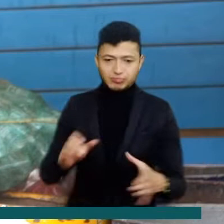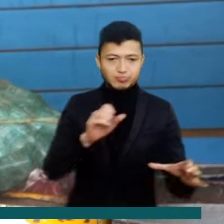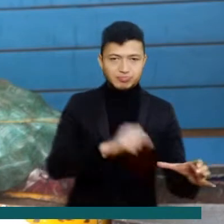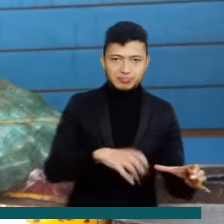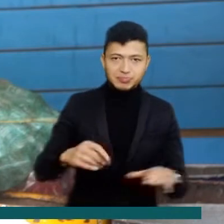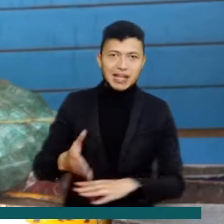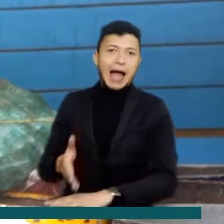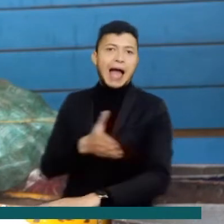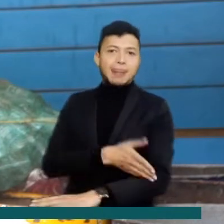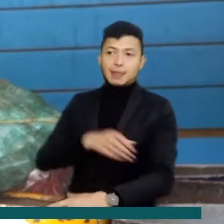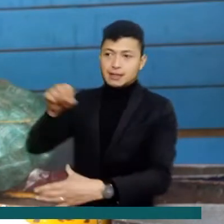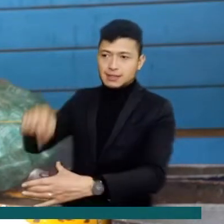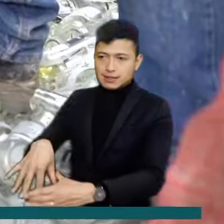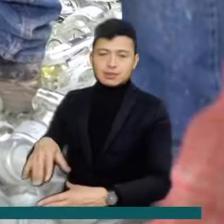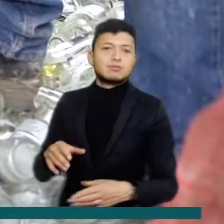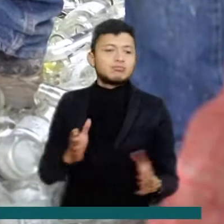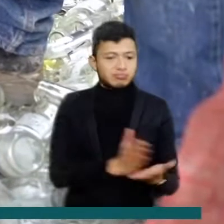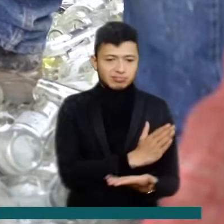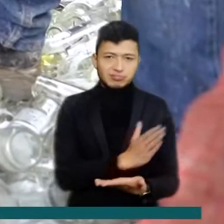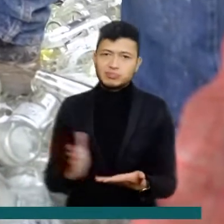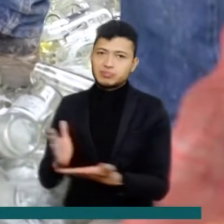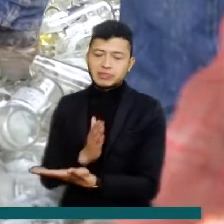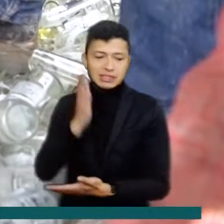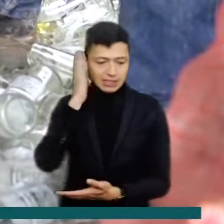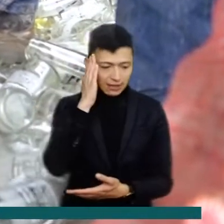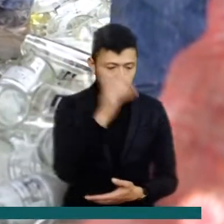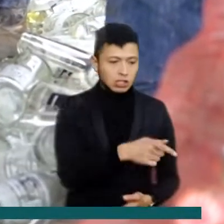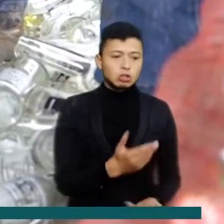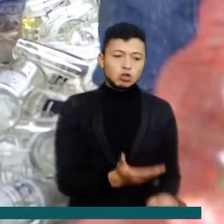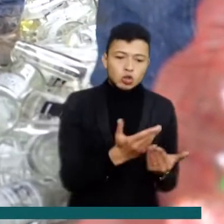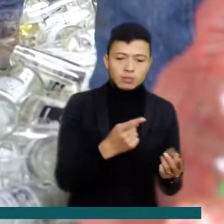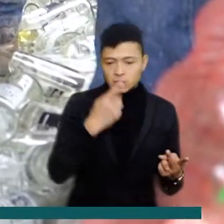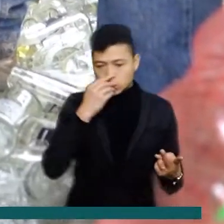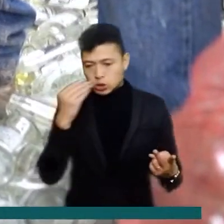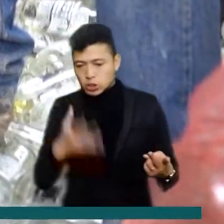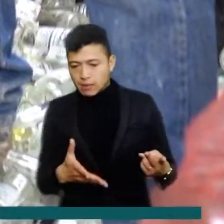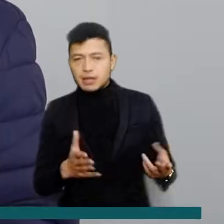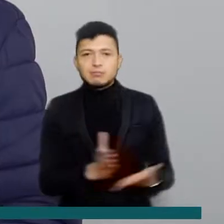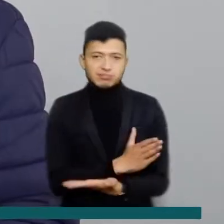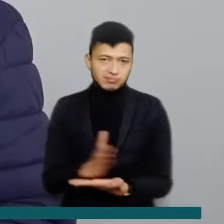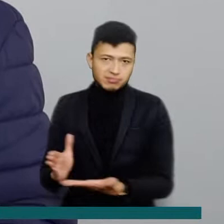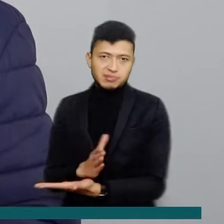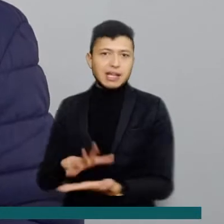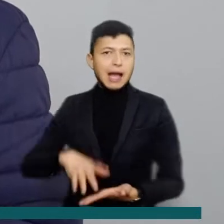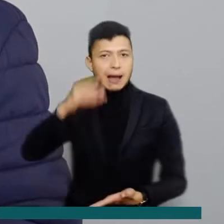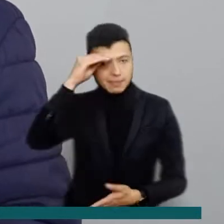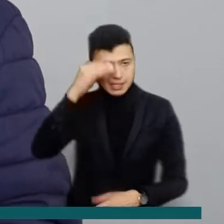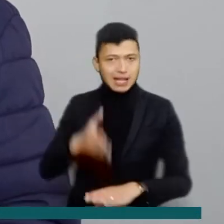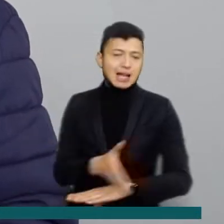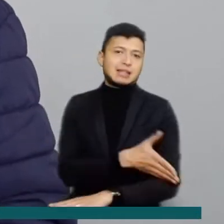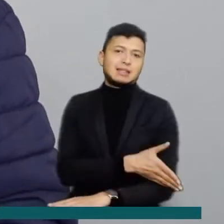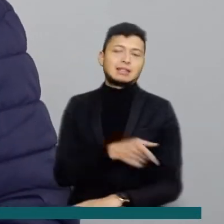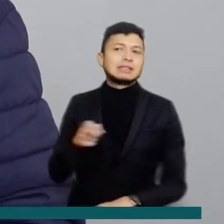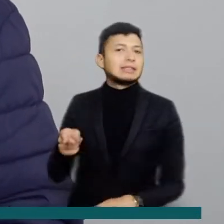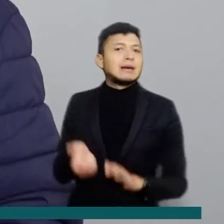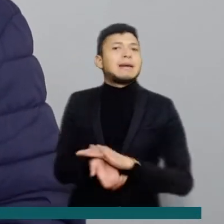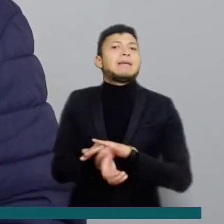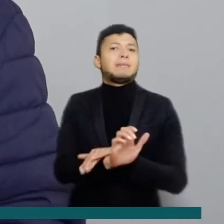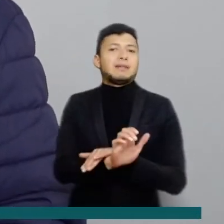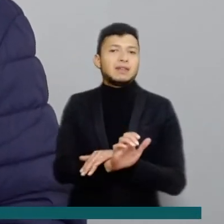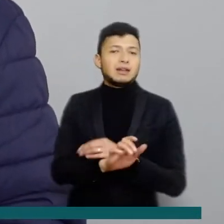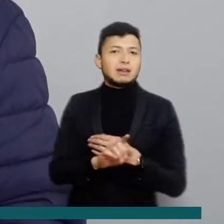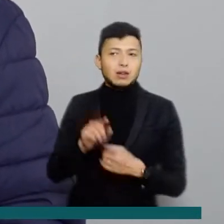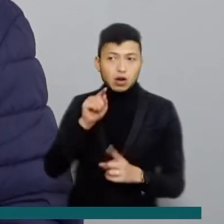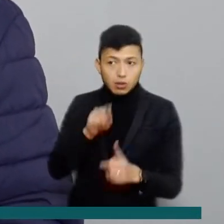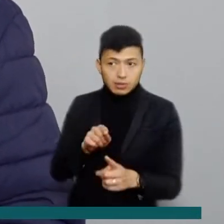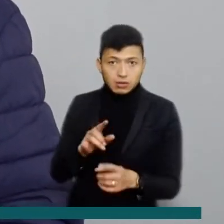fuente. Aprendan a identificar todo el material que es aprovechable y aprendan a separarlo previamente para evitar que